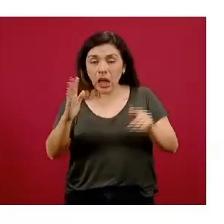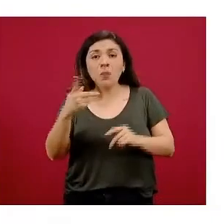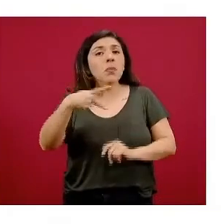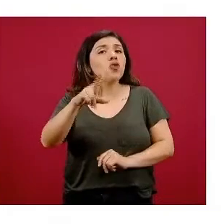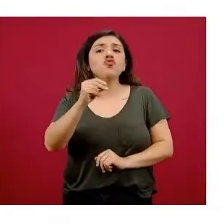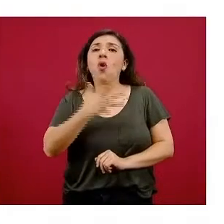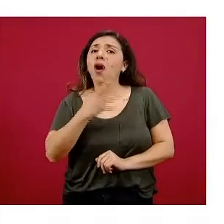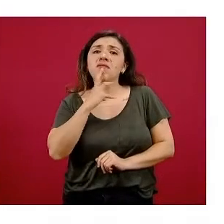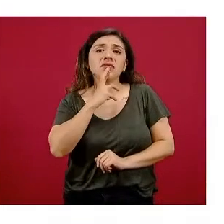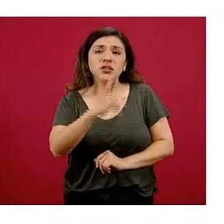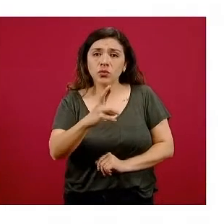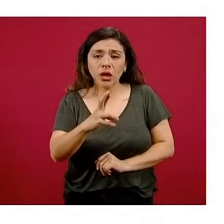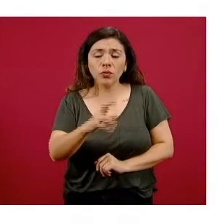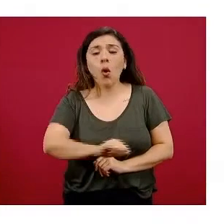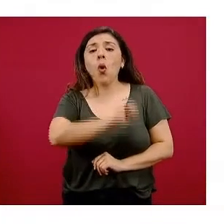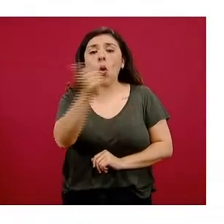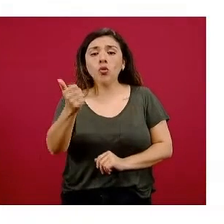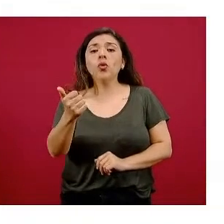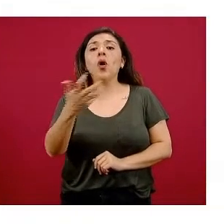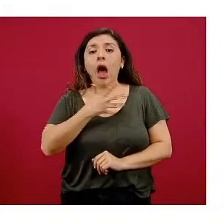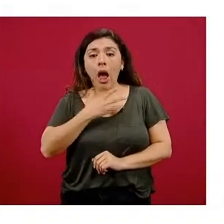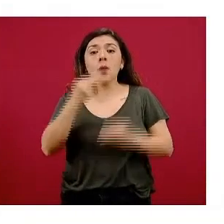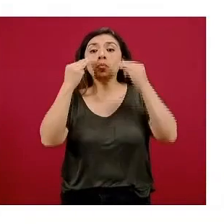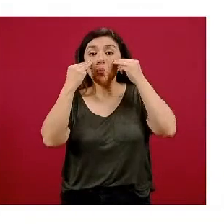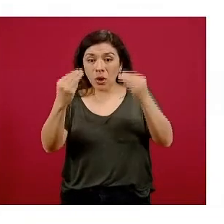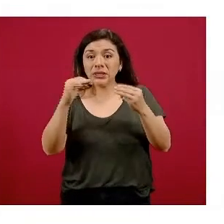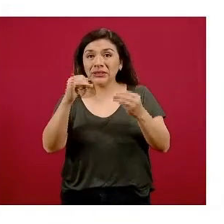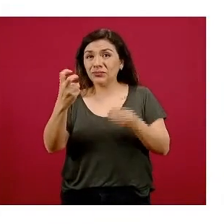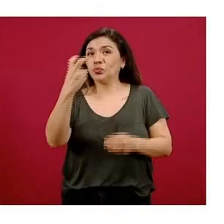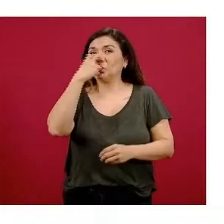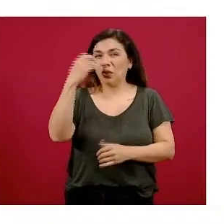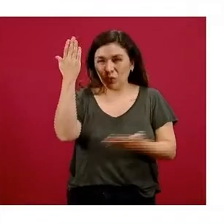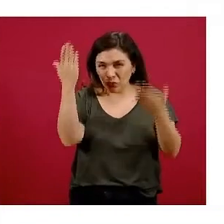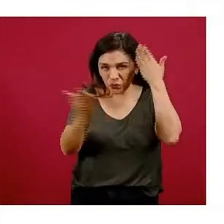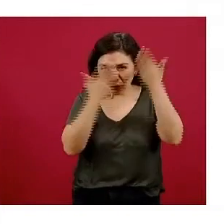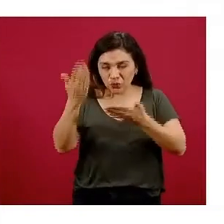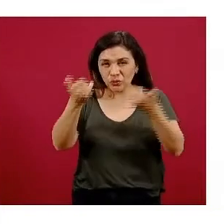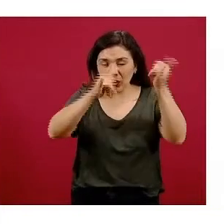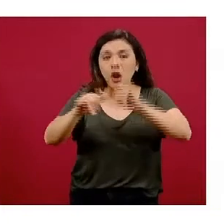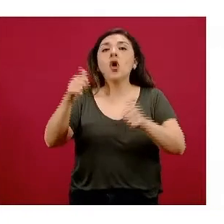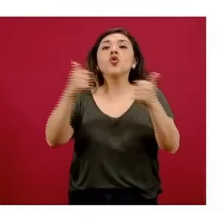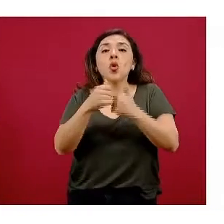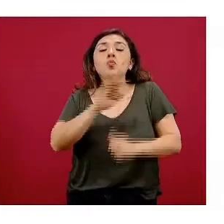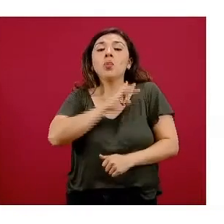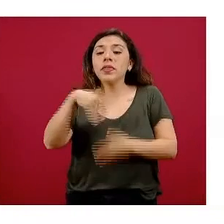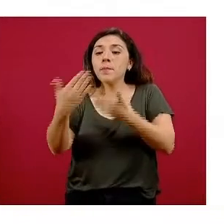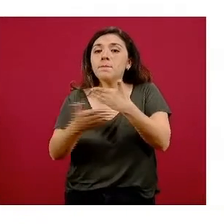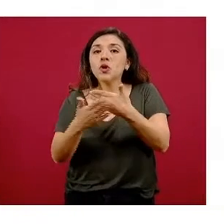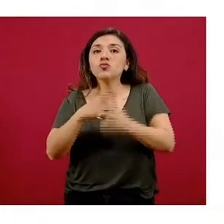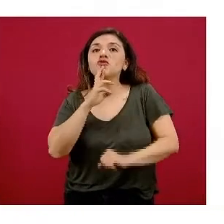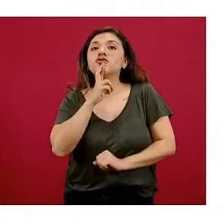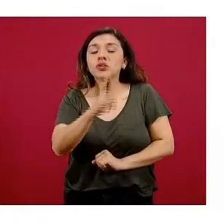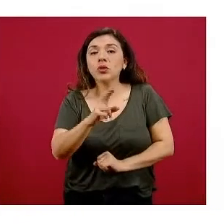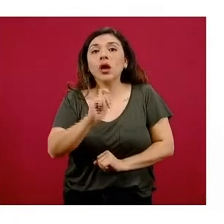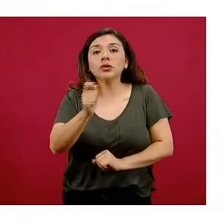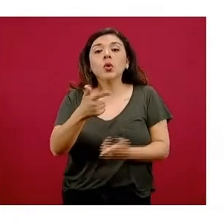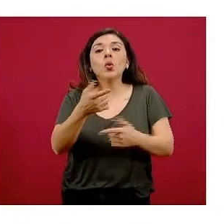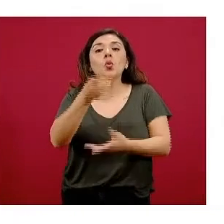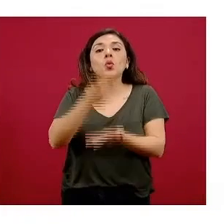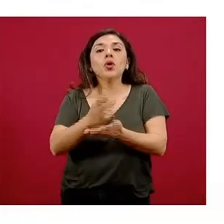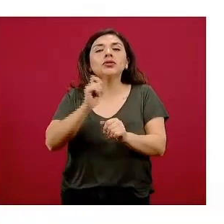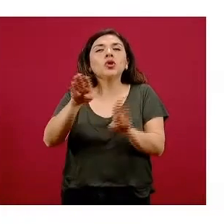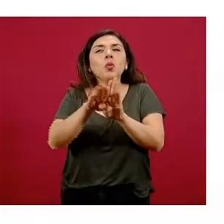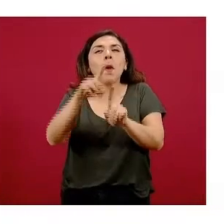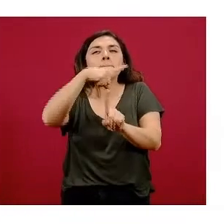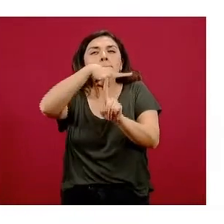negro, y los que tienen muestra con posibilidad de resultado en el color azul. Es decir, lo que hicimos es, nos quedamos con aquellos que estaban en el